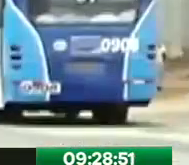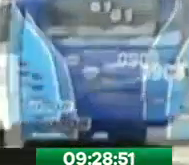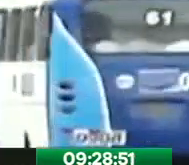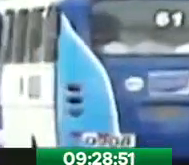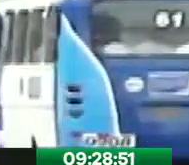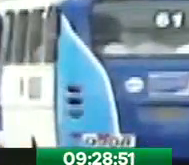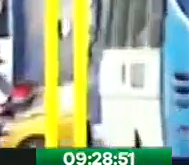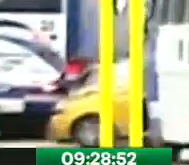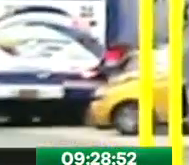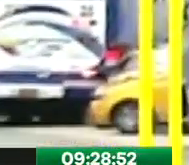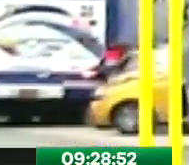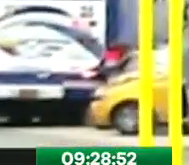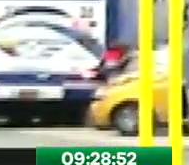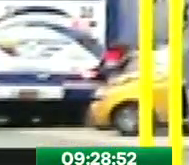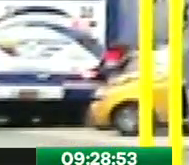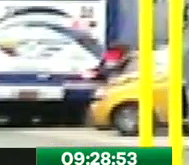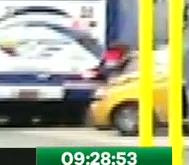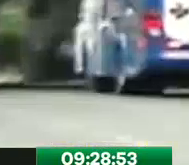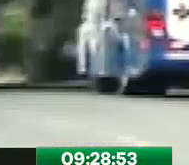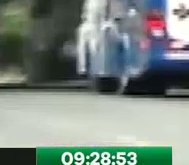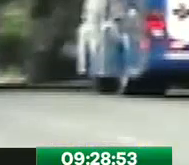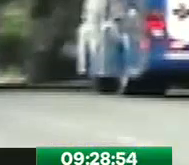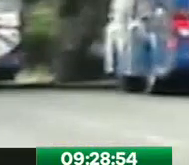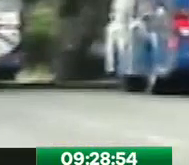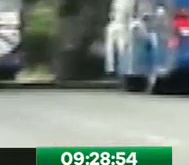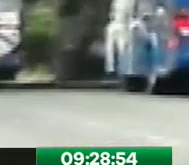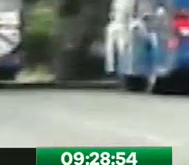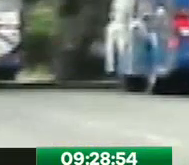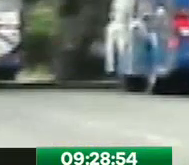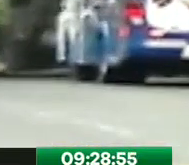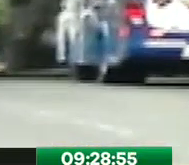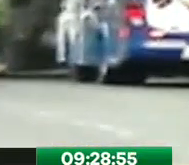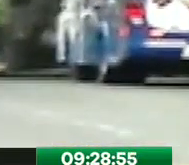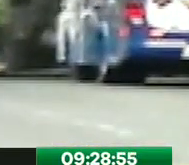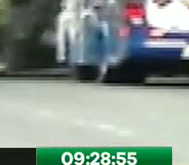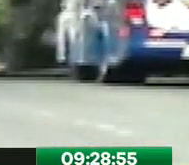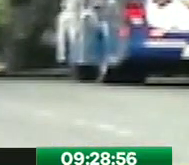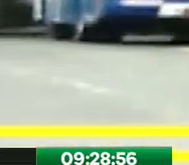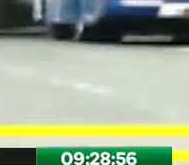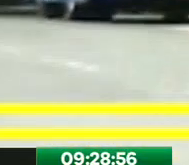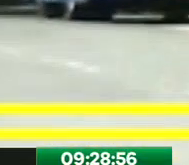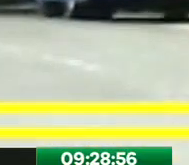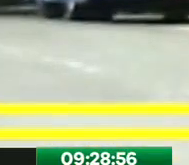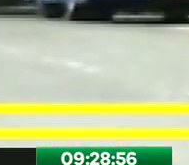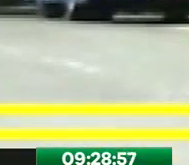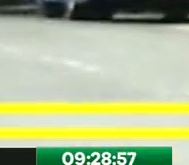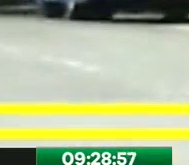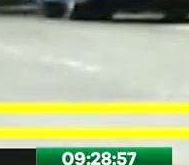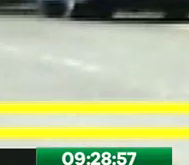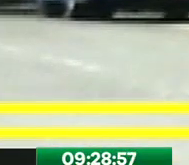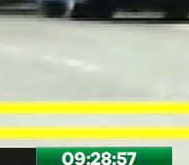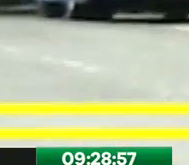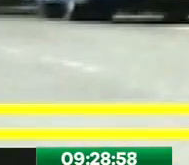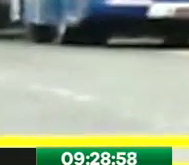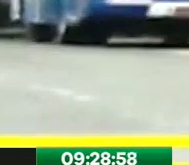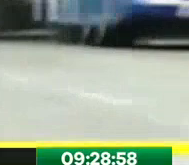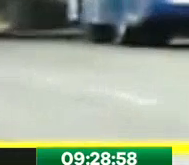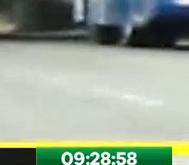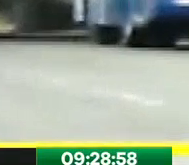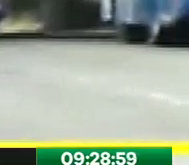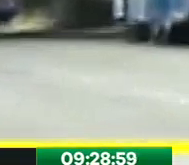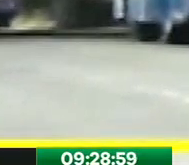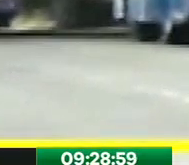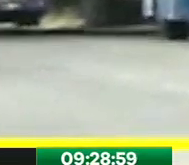Y ahí está, falta luminarias, en la noche queda en tinieblas y tampoco se ve la